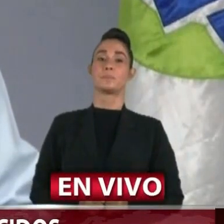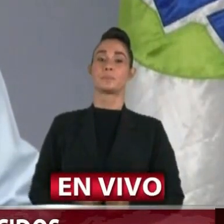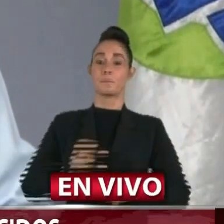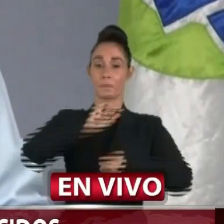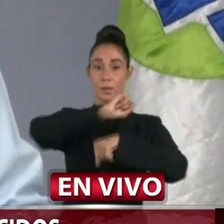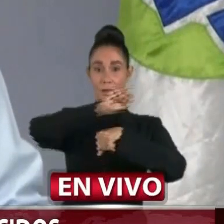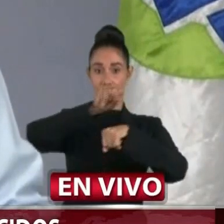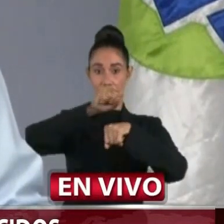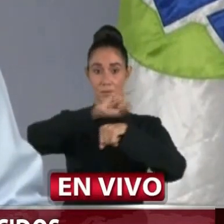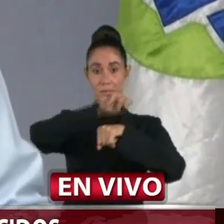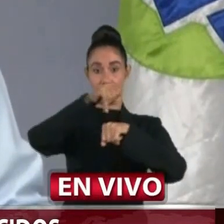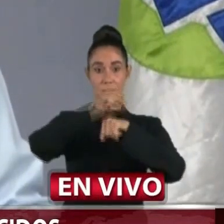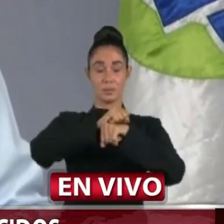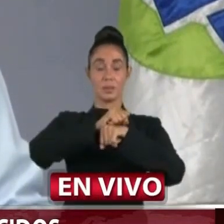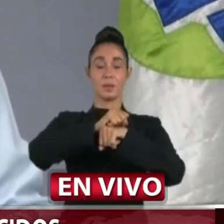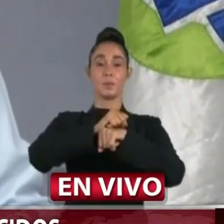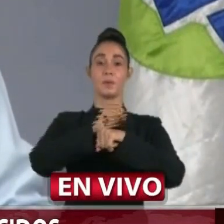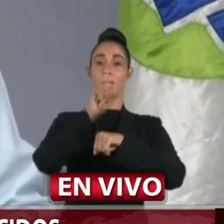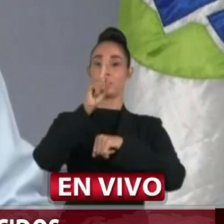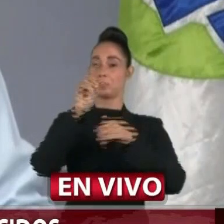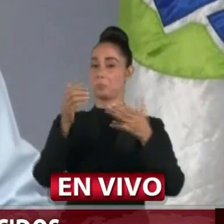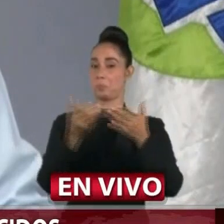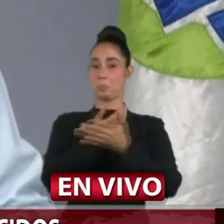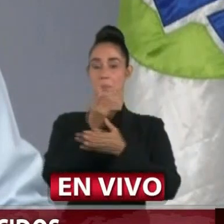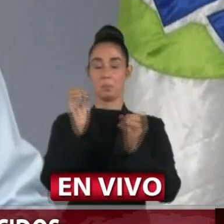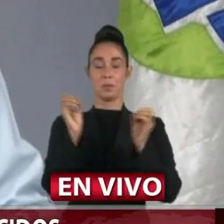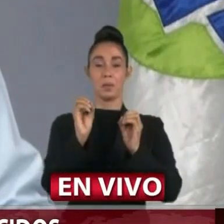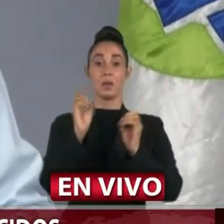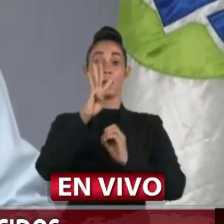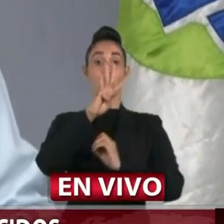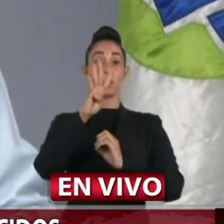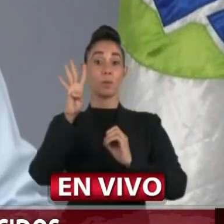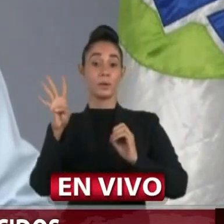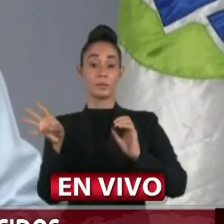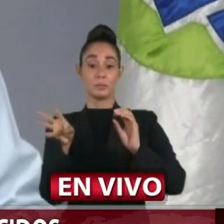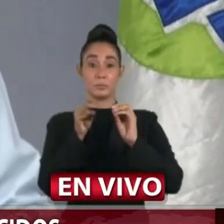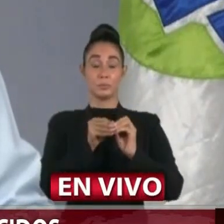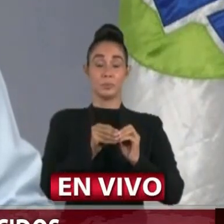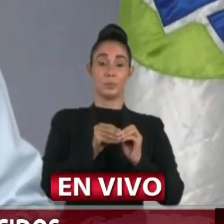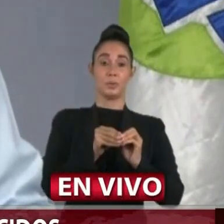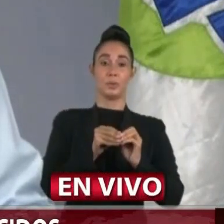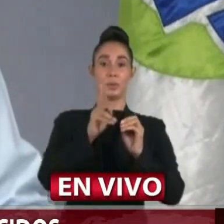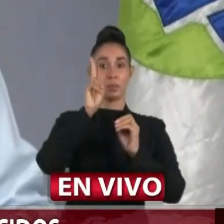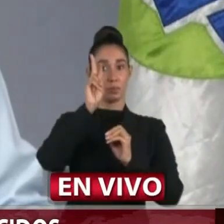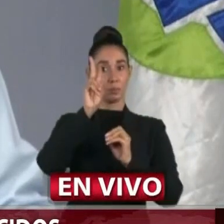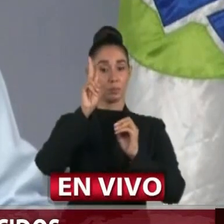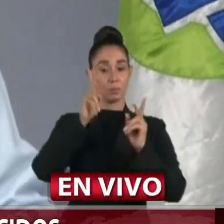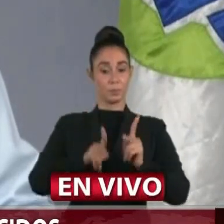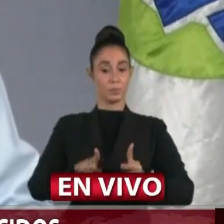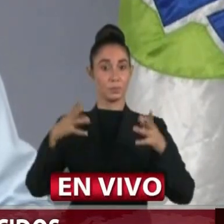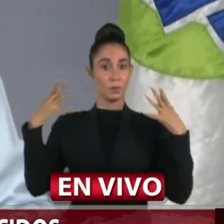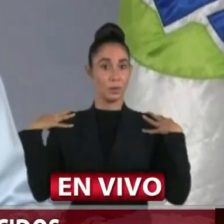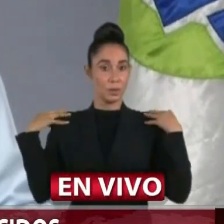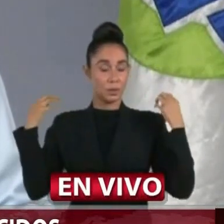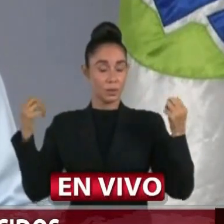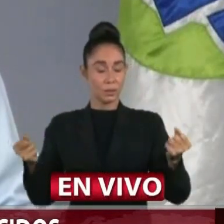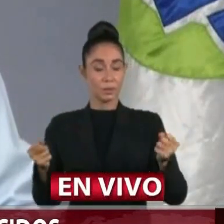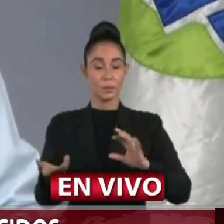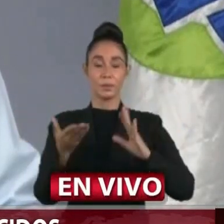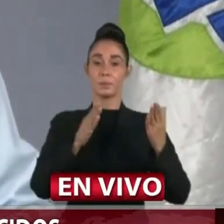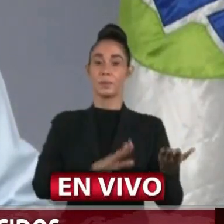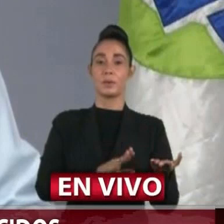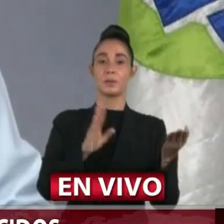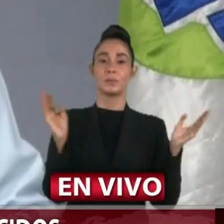San Juan, 0 casos nuevos, 44 acumulados, 2 recuperados,